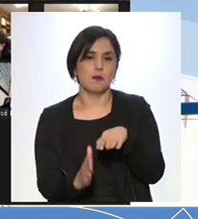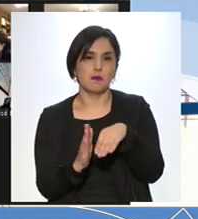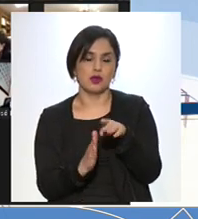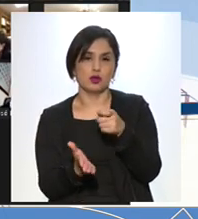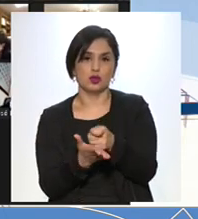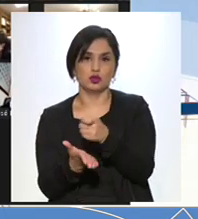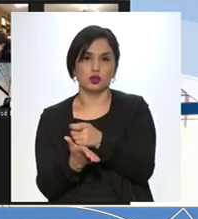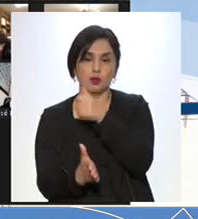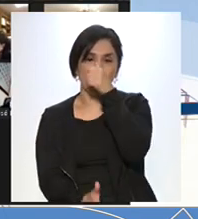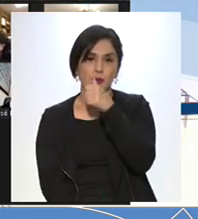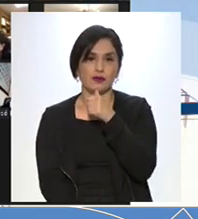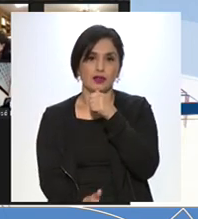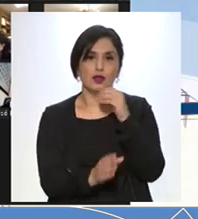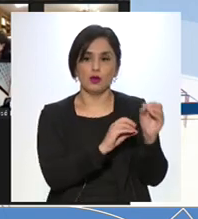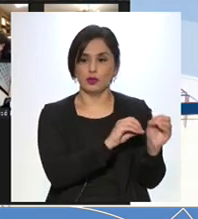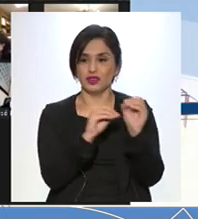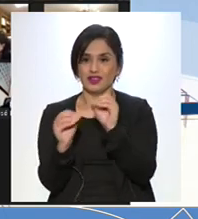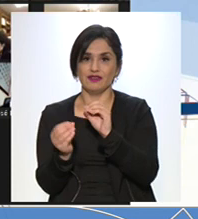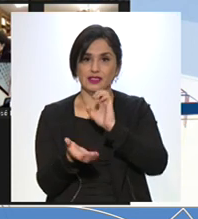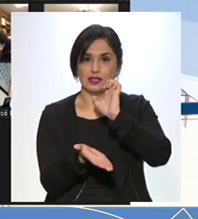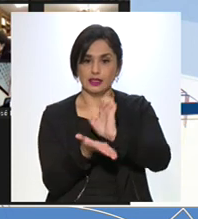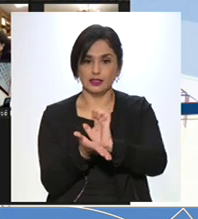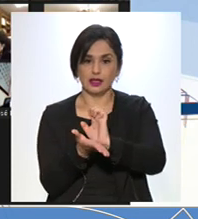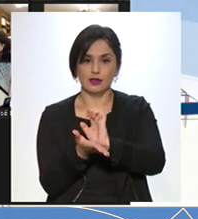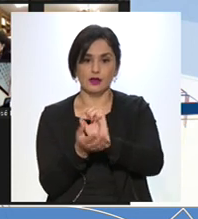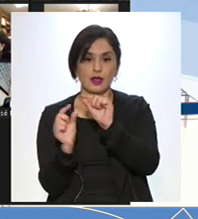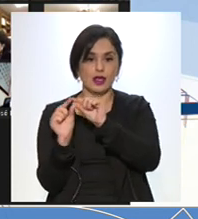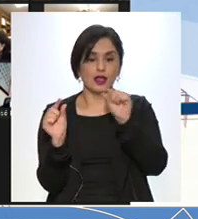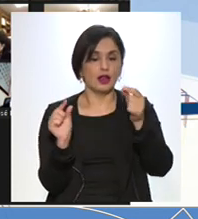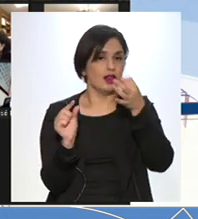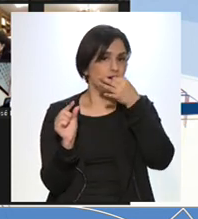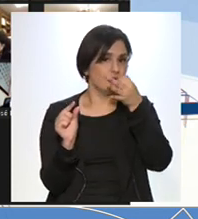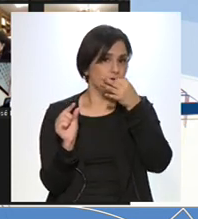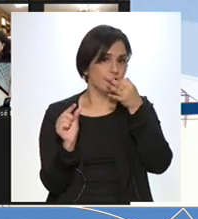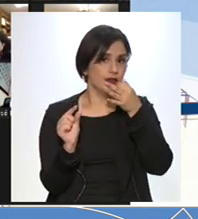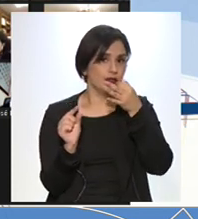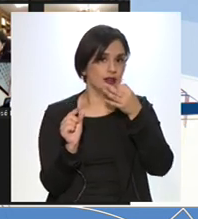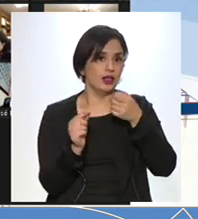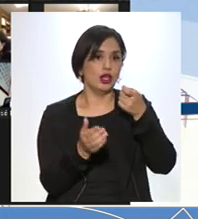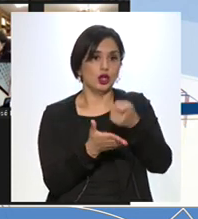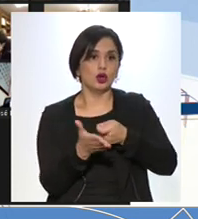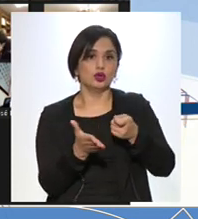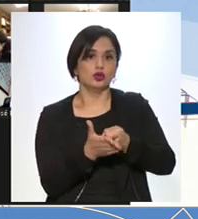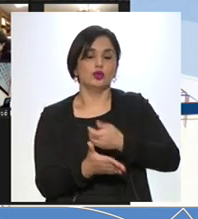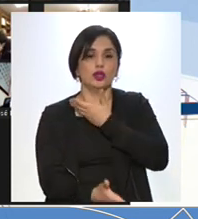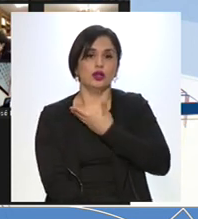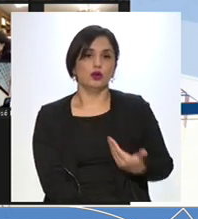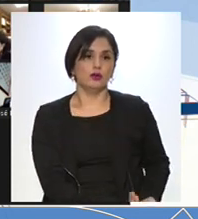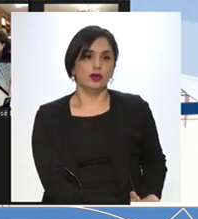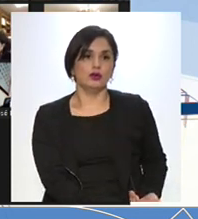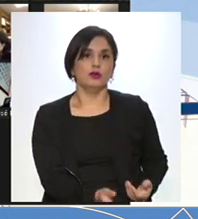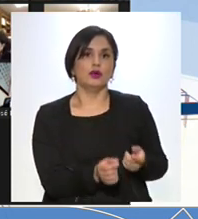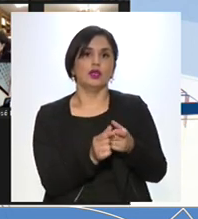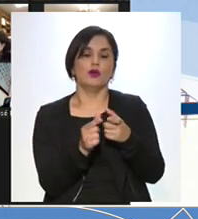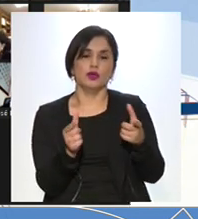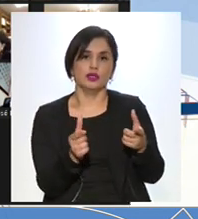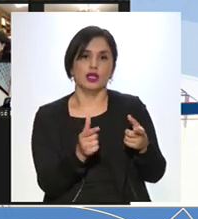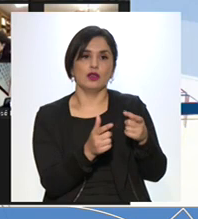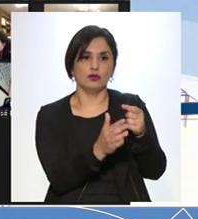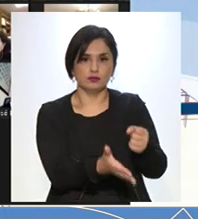mayores transferencias fiscales. La barra verde es el mayor consumo del gobierno, porque ha aumentado el consumo gobierno